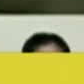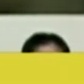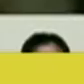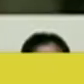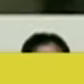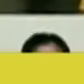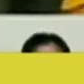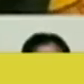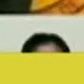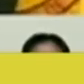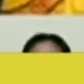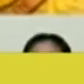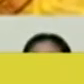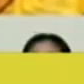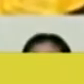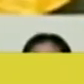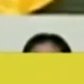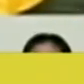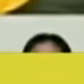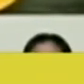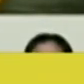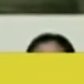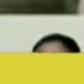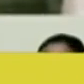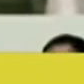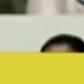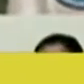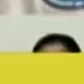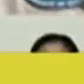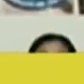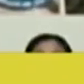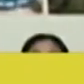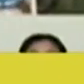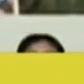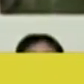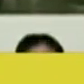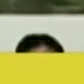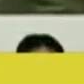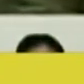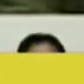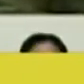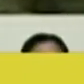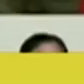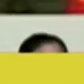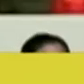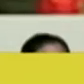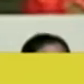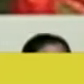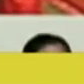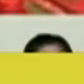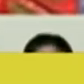Con Bolívar y Chávez echamos nuestra suerte, con los bienaventurados del